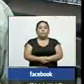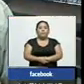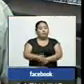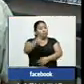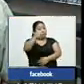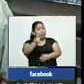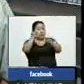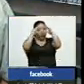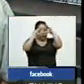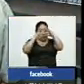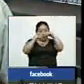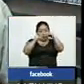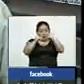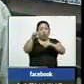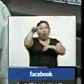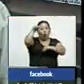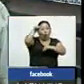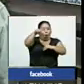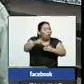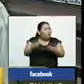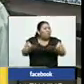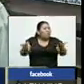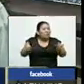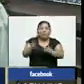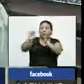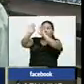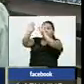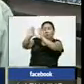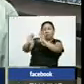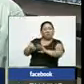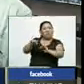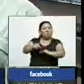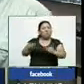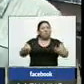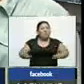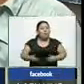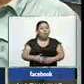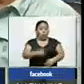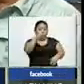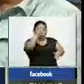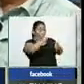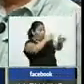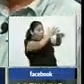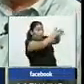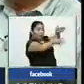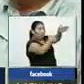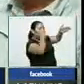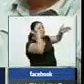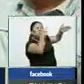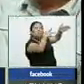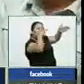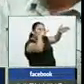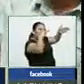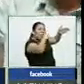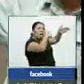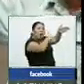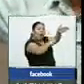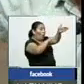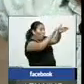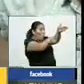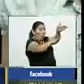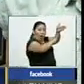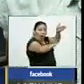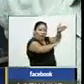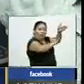Muy buenas noches. El pronóstico del tiempo para este día es el siguiente. Hoy lo que estamos observando en el área del Caribe y